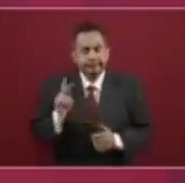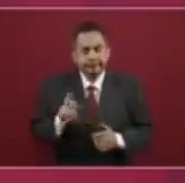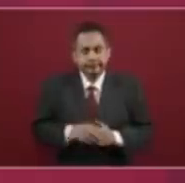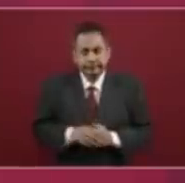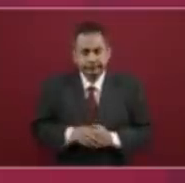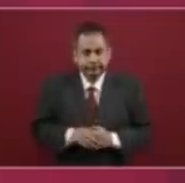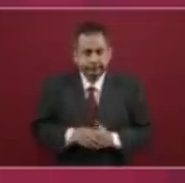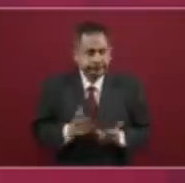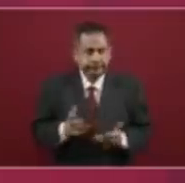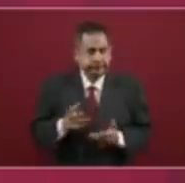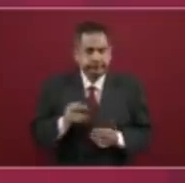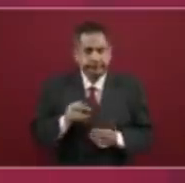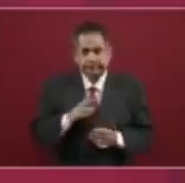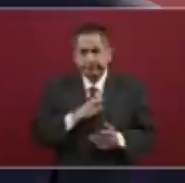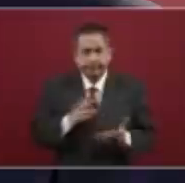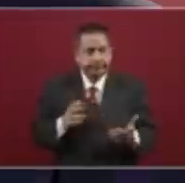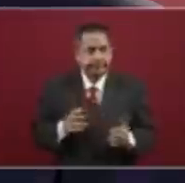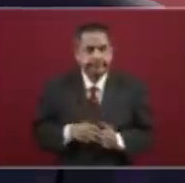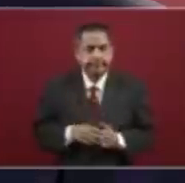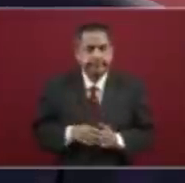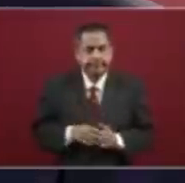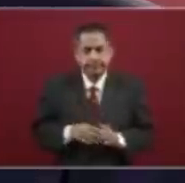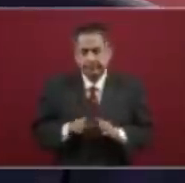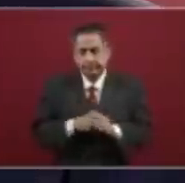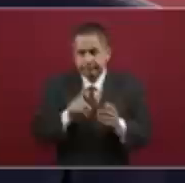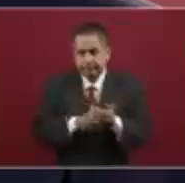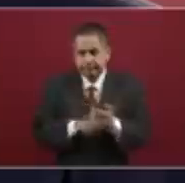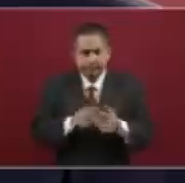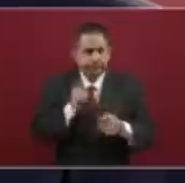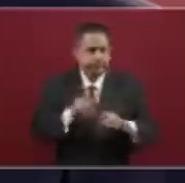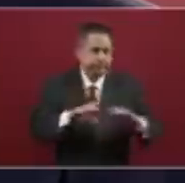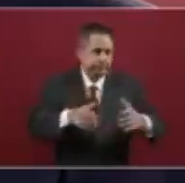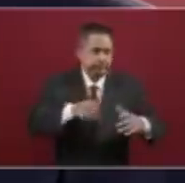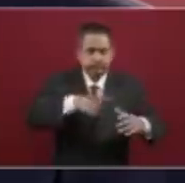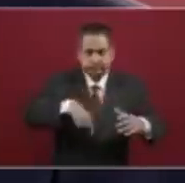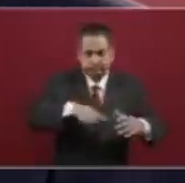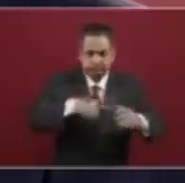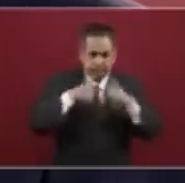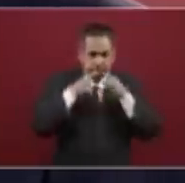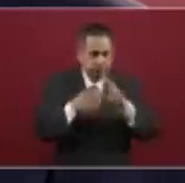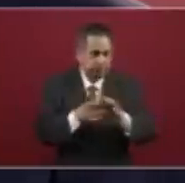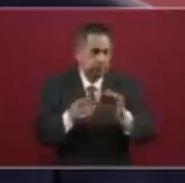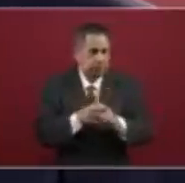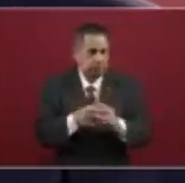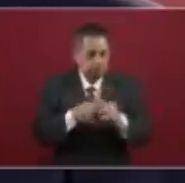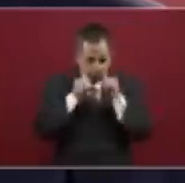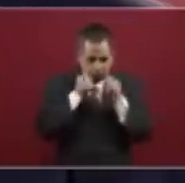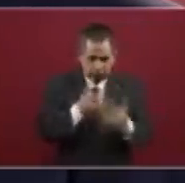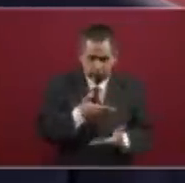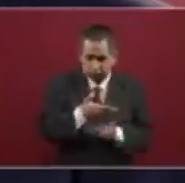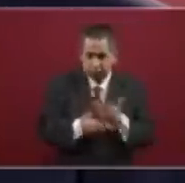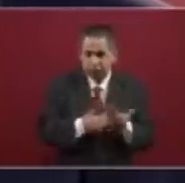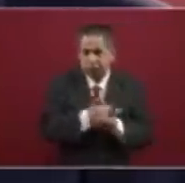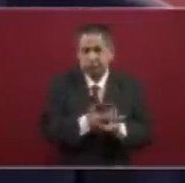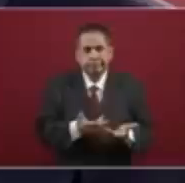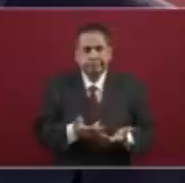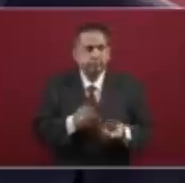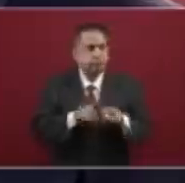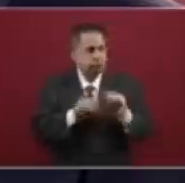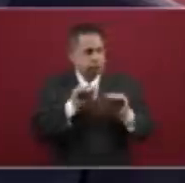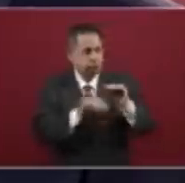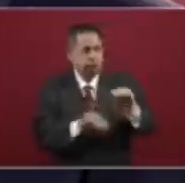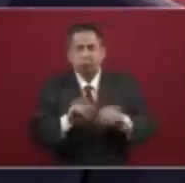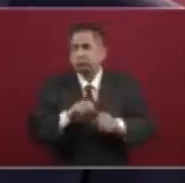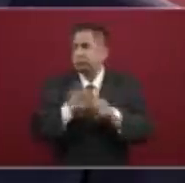se contempló el equiparlos, el mantenerlos. Si un hospital